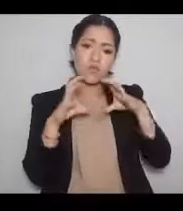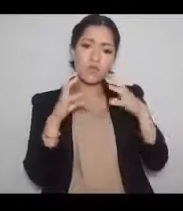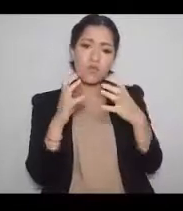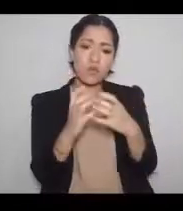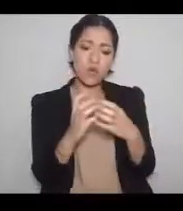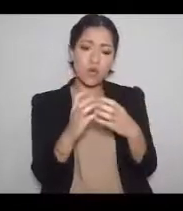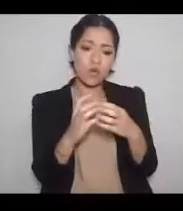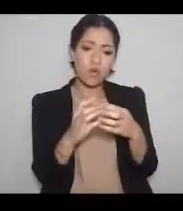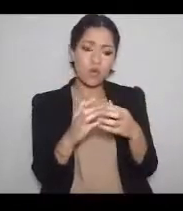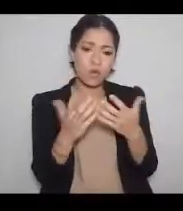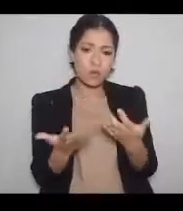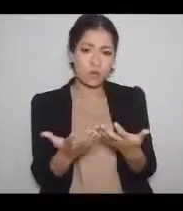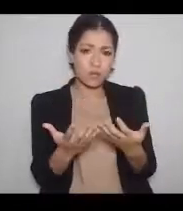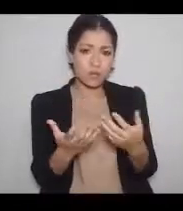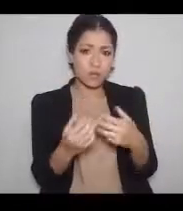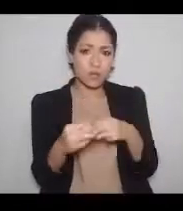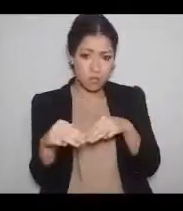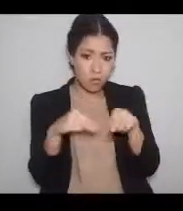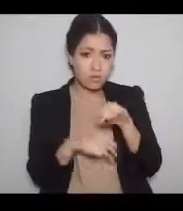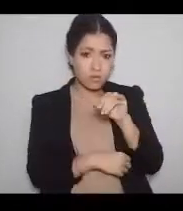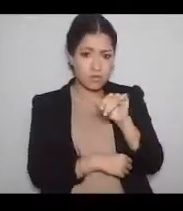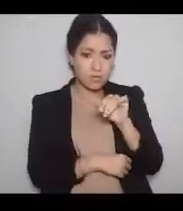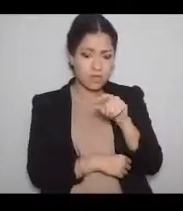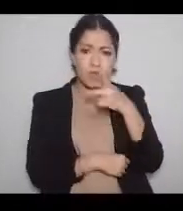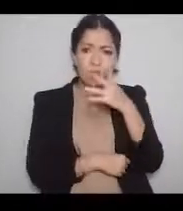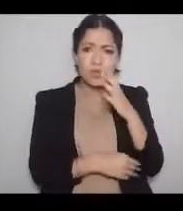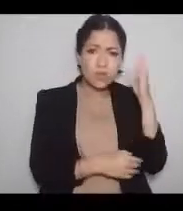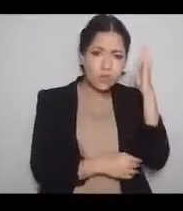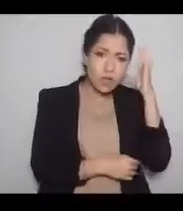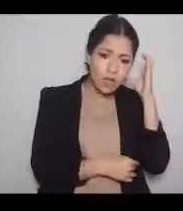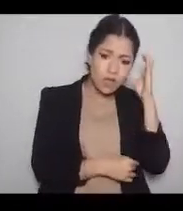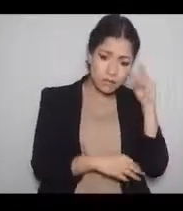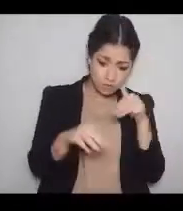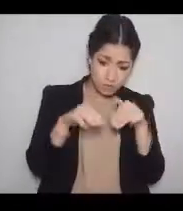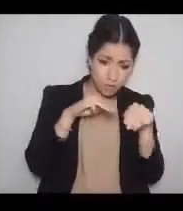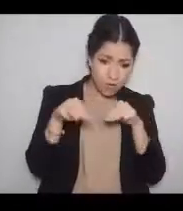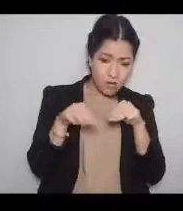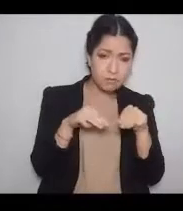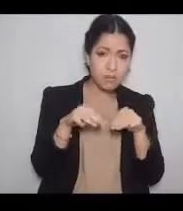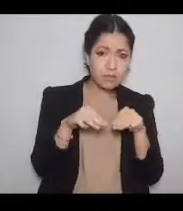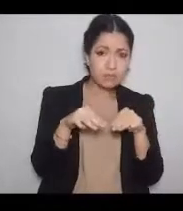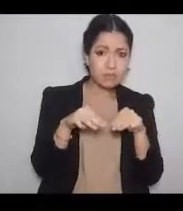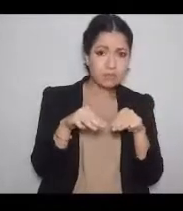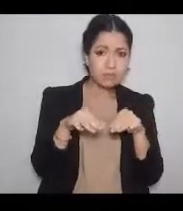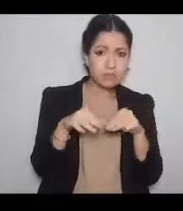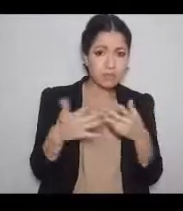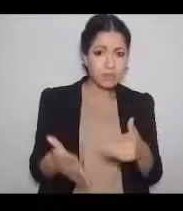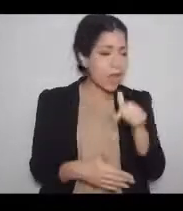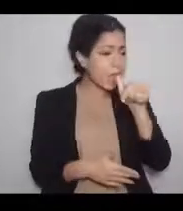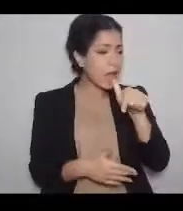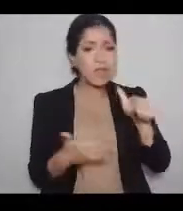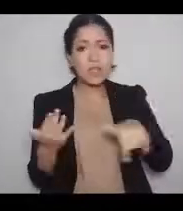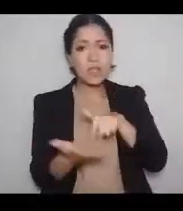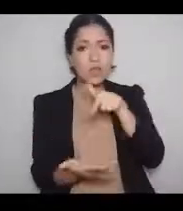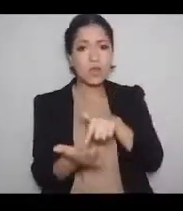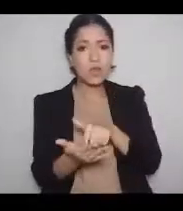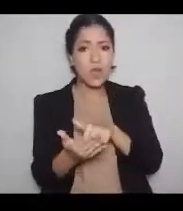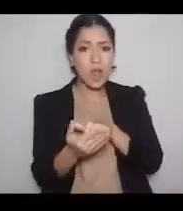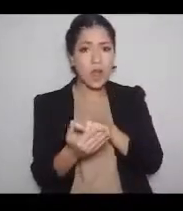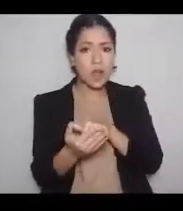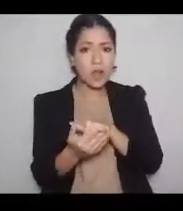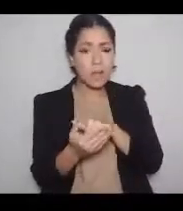Esta habitación se mueve, el palacio de Benatec se mueve. Necesito